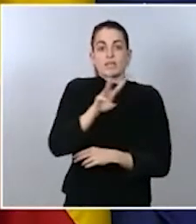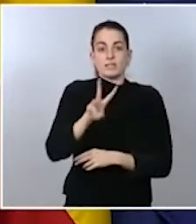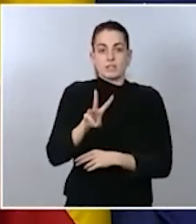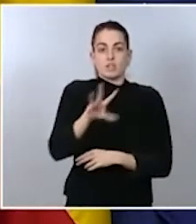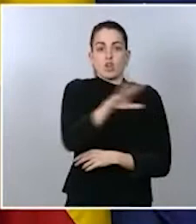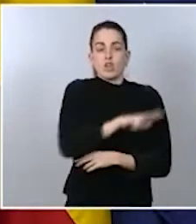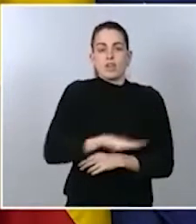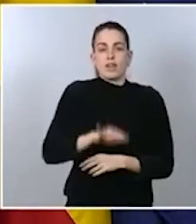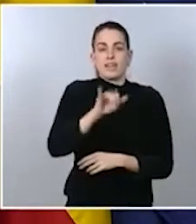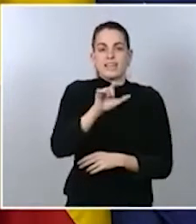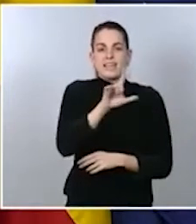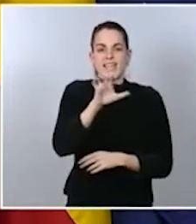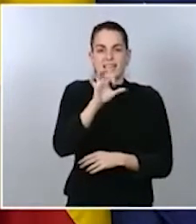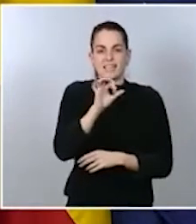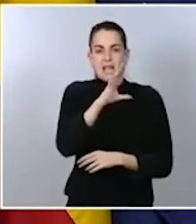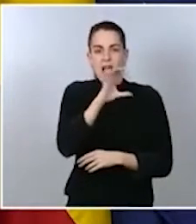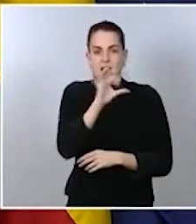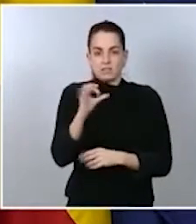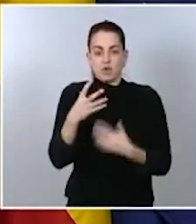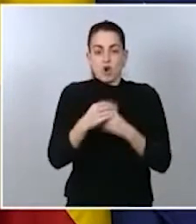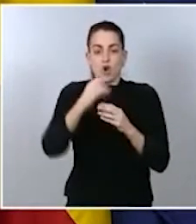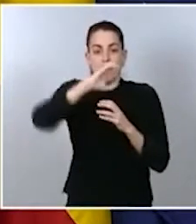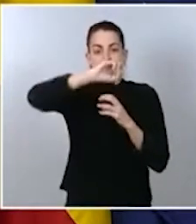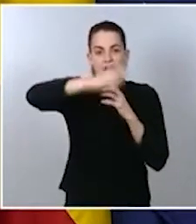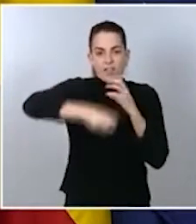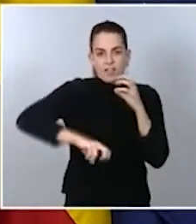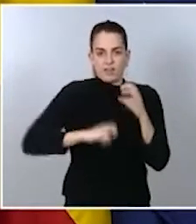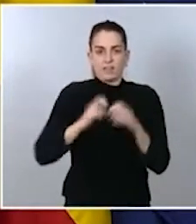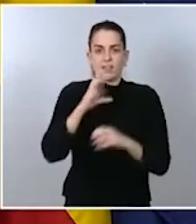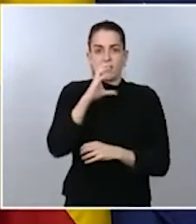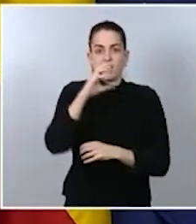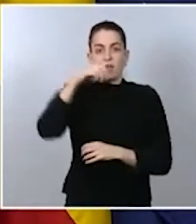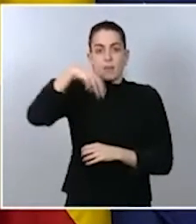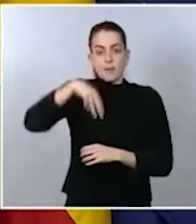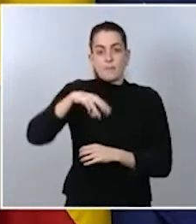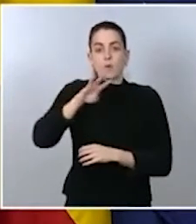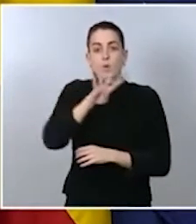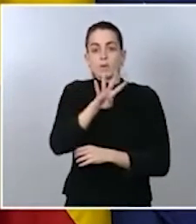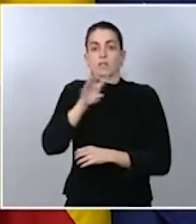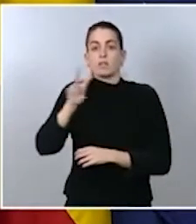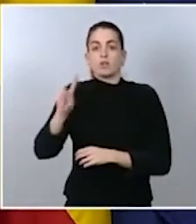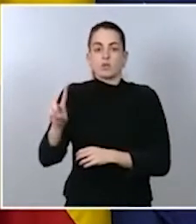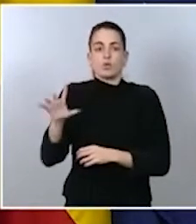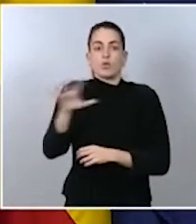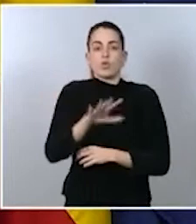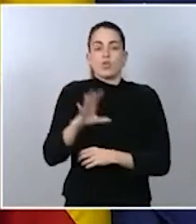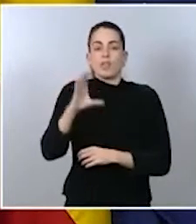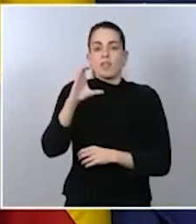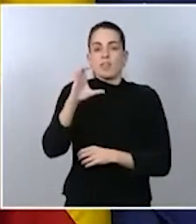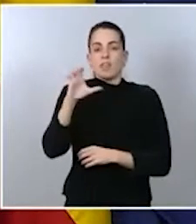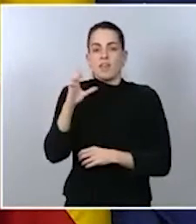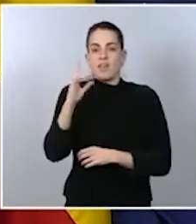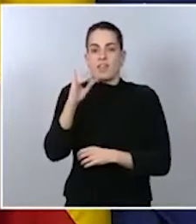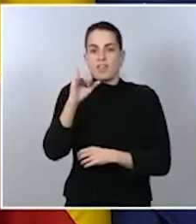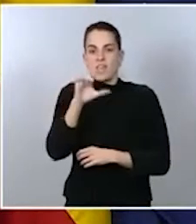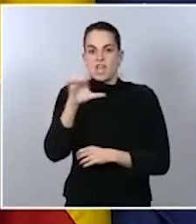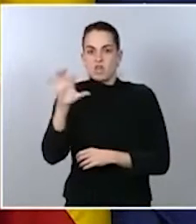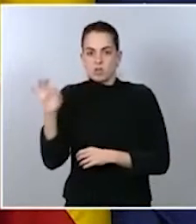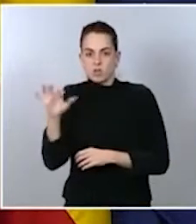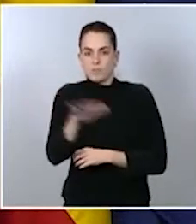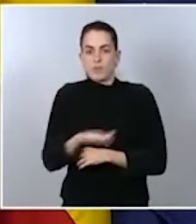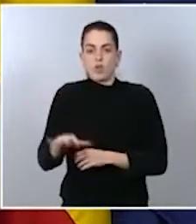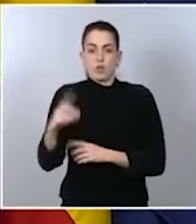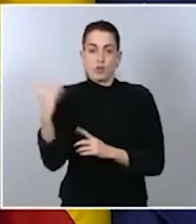y con cadenas la ce m 41 a la altura de cedillo del condado ambas en la provincia de toledo